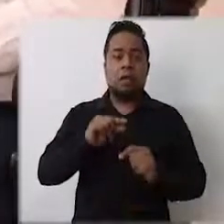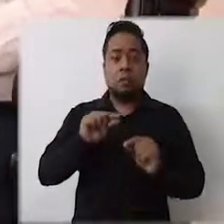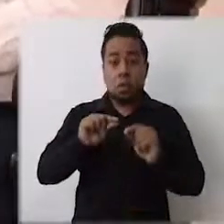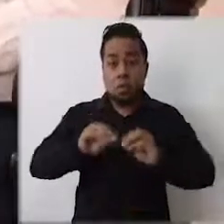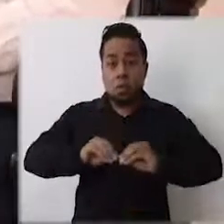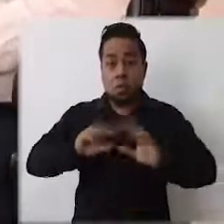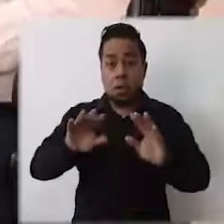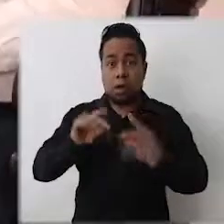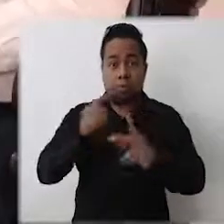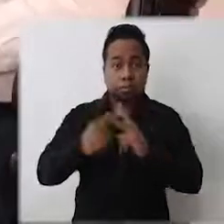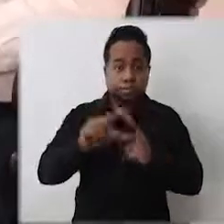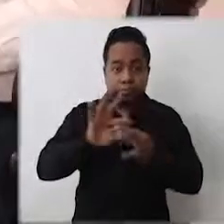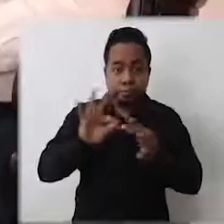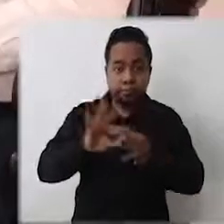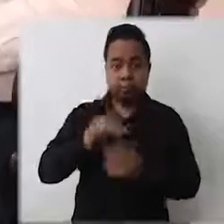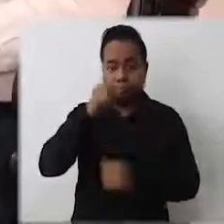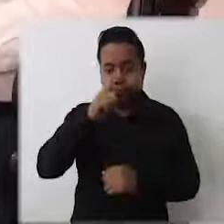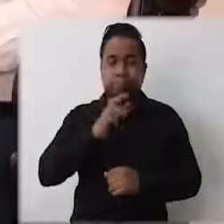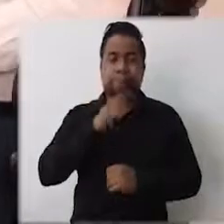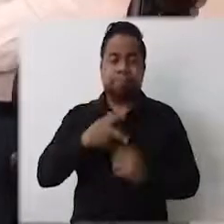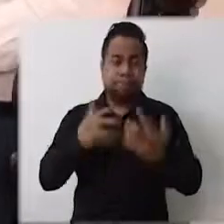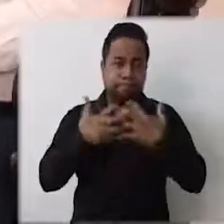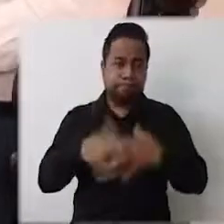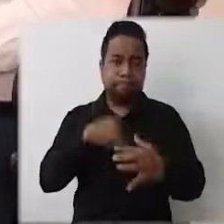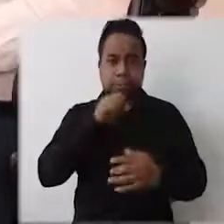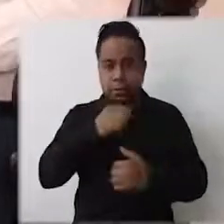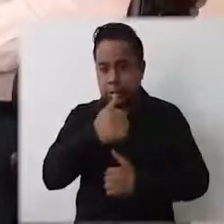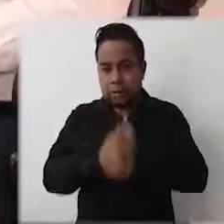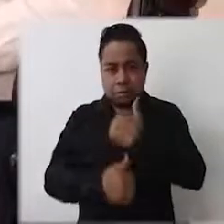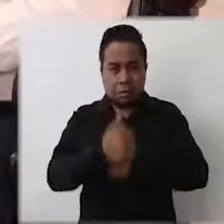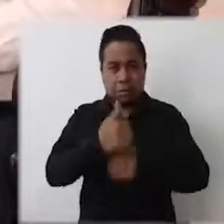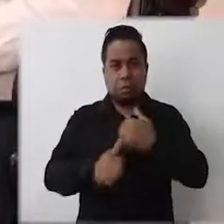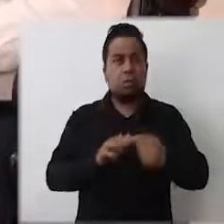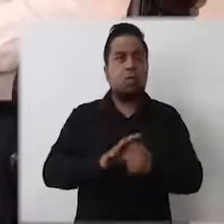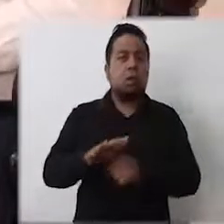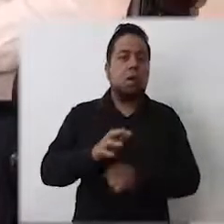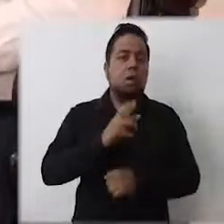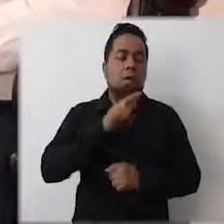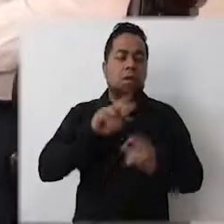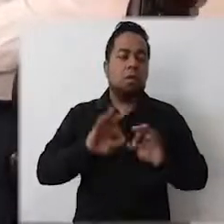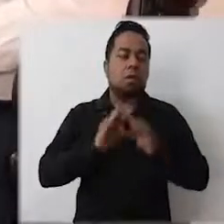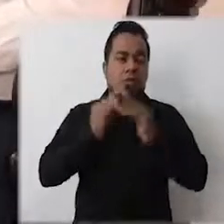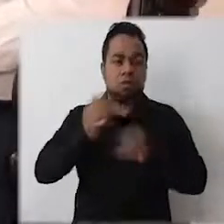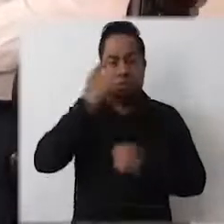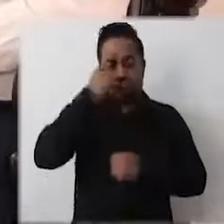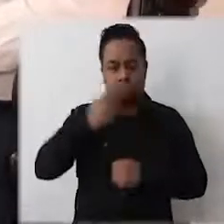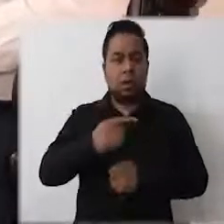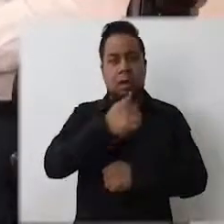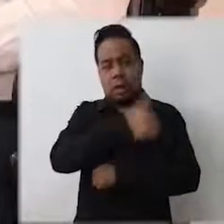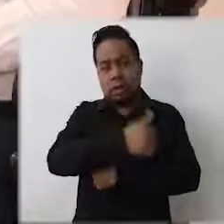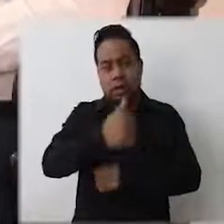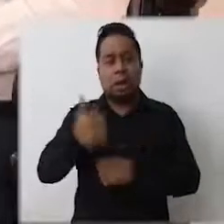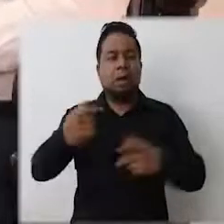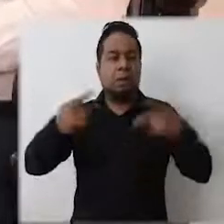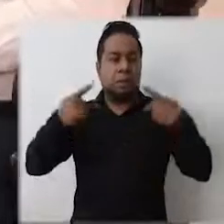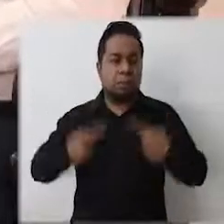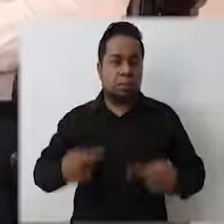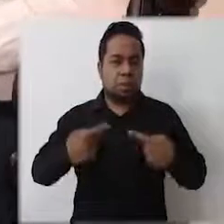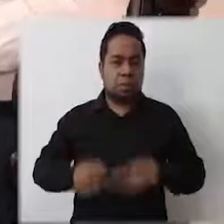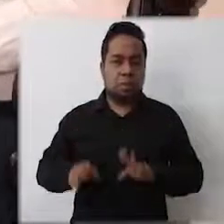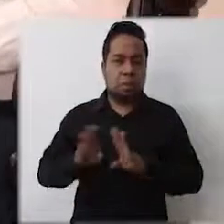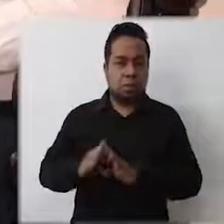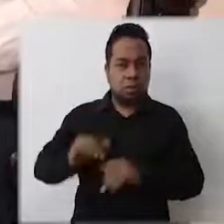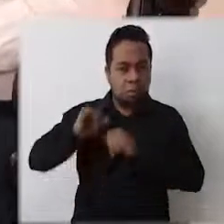concejales puedan en forma colegiada también abonar y proponer a el perfeccionamiento de este reglamento desde